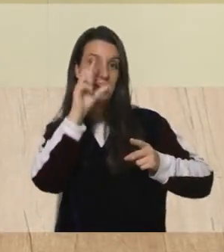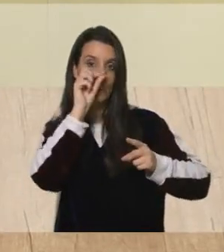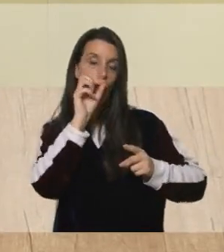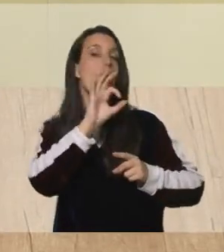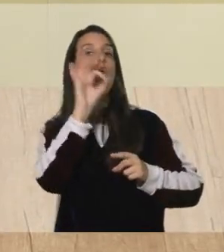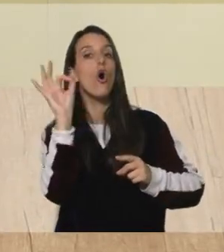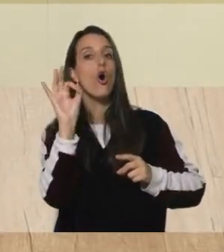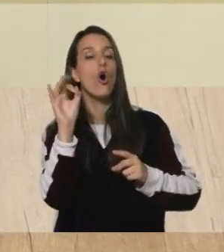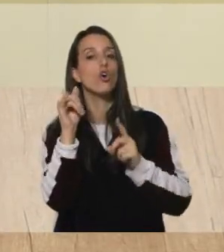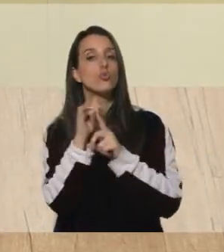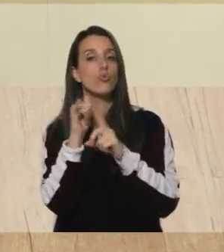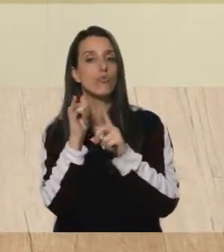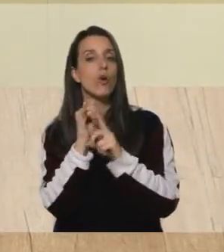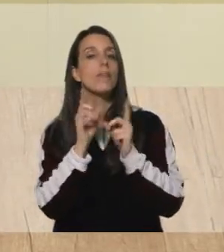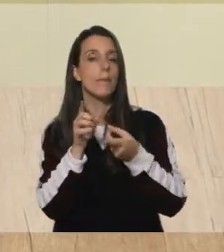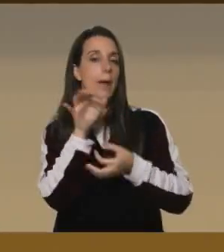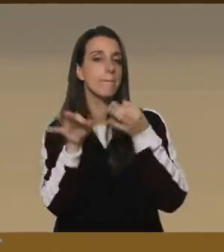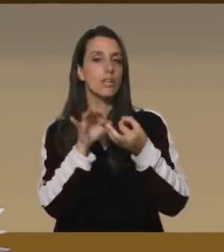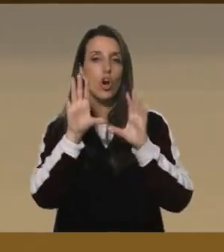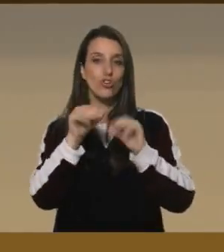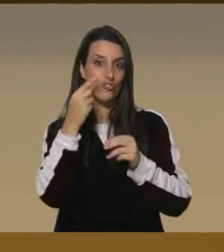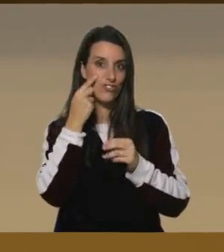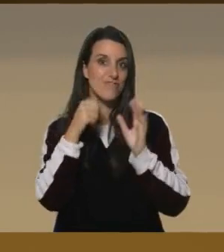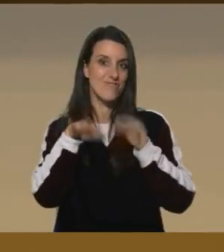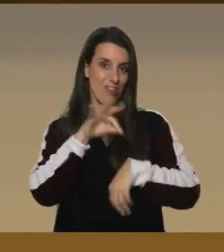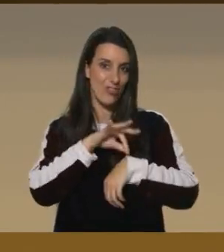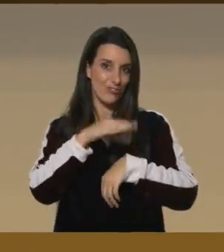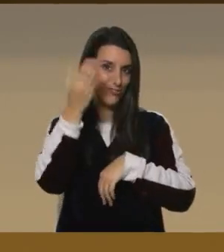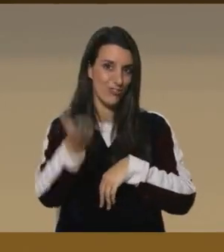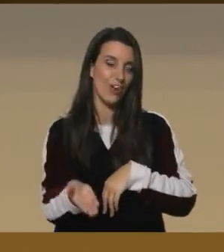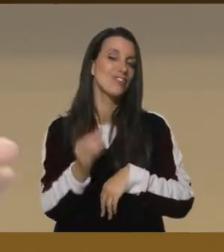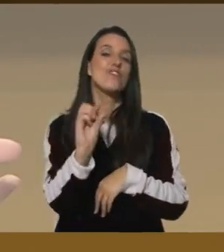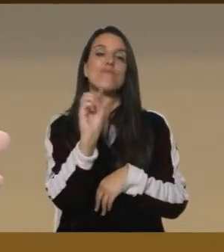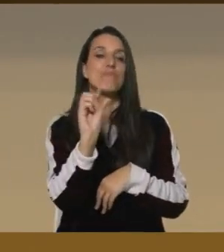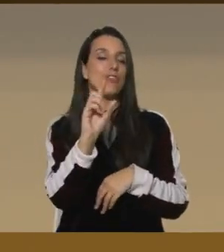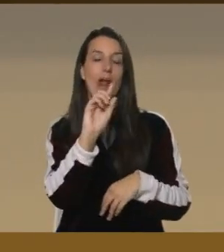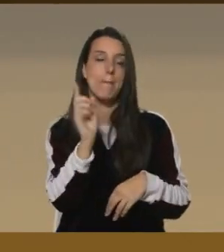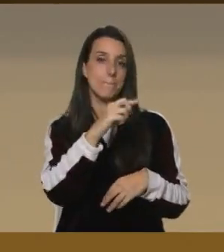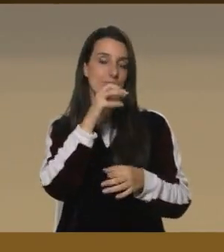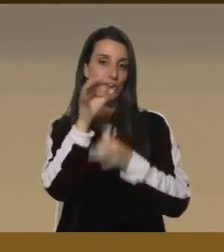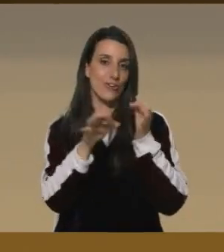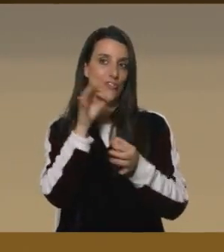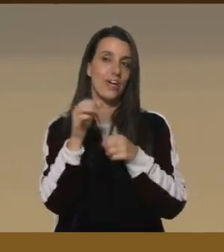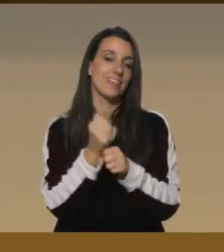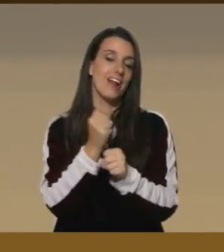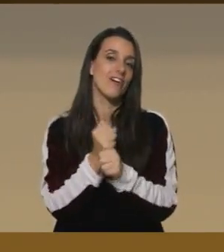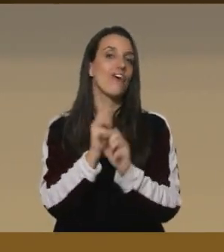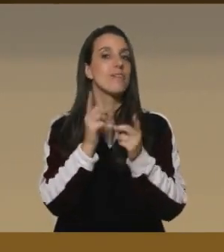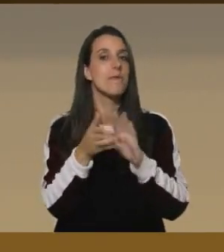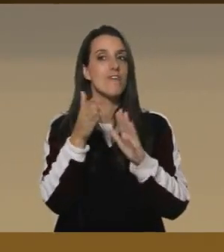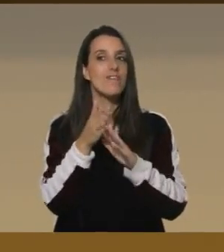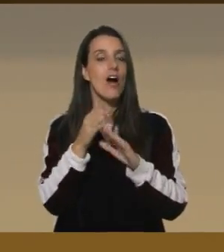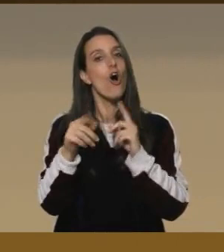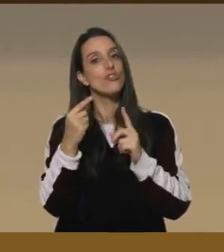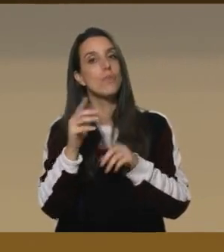también un poquito más porque esto fue solamente un pantallazo del trabajo de Carlos sin duda alguna te vamos a estar